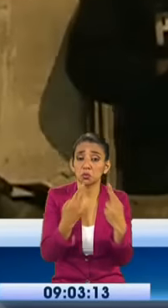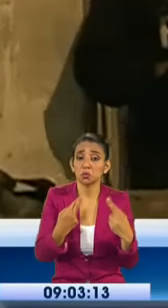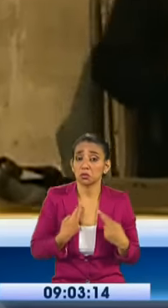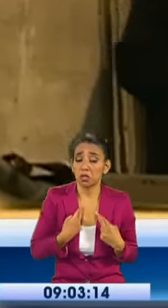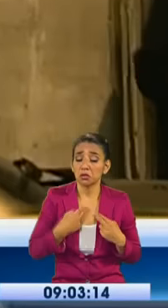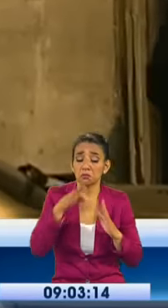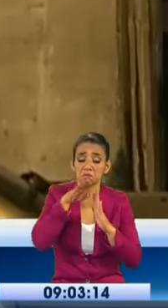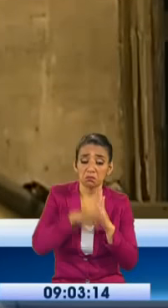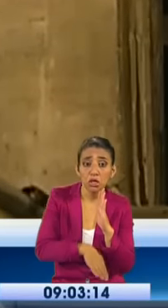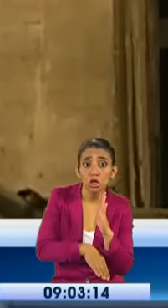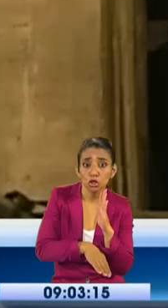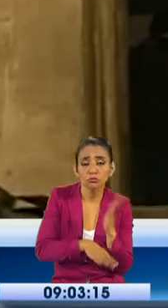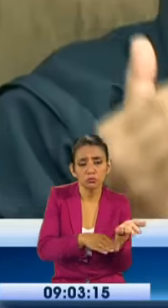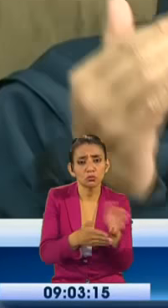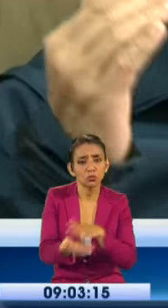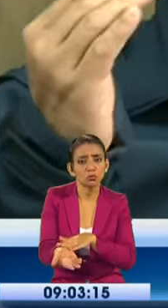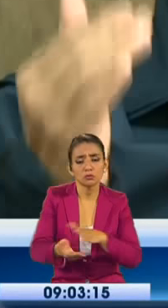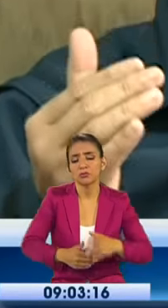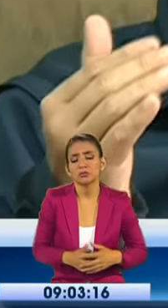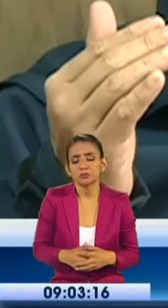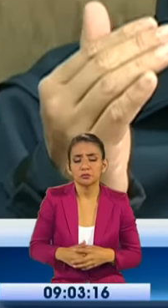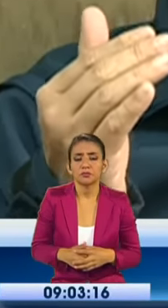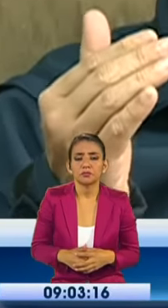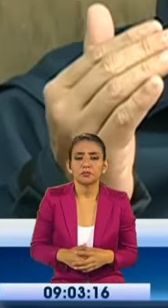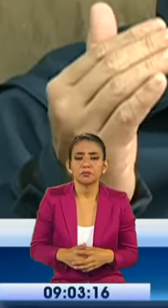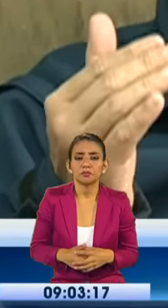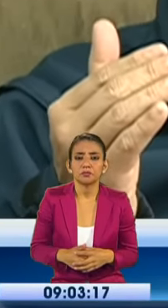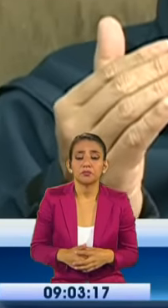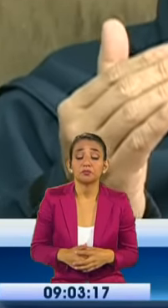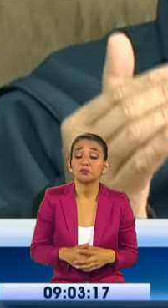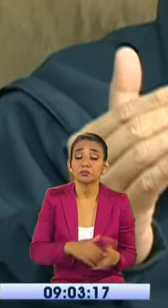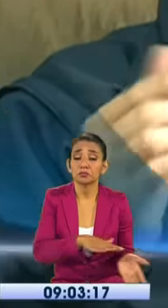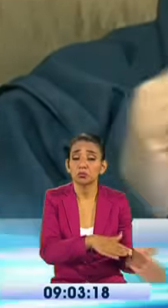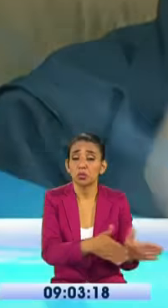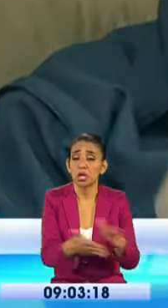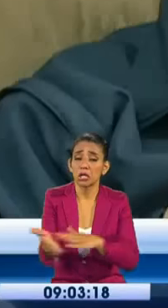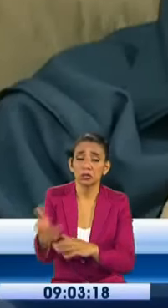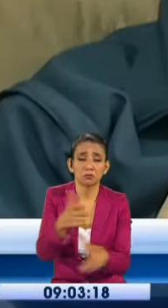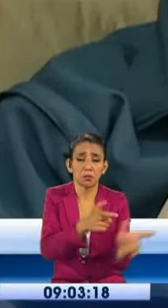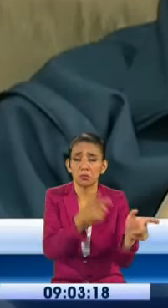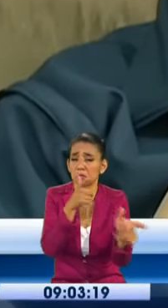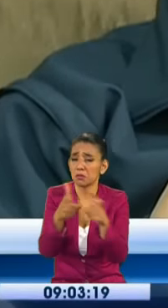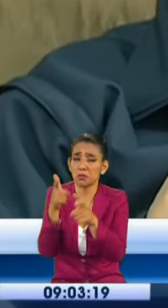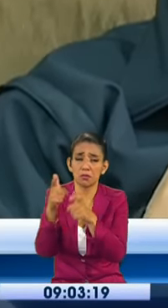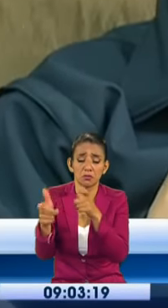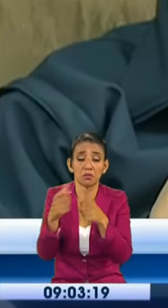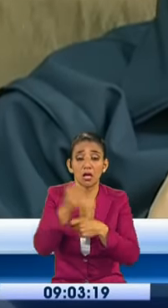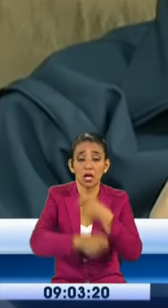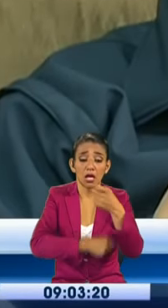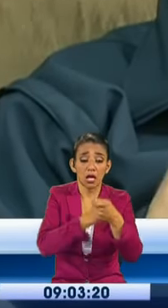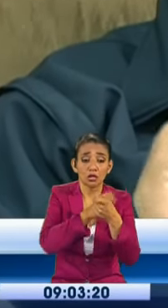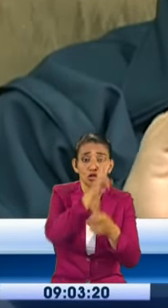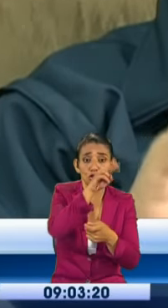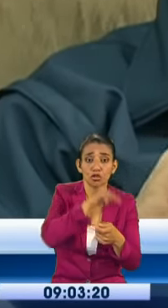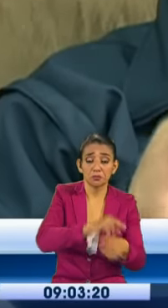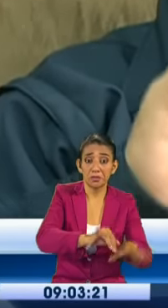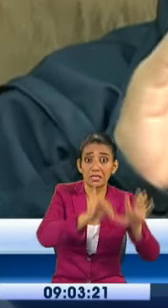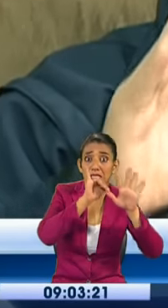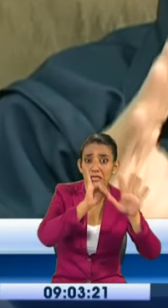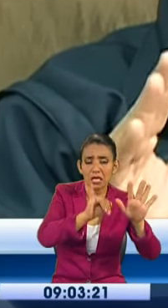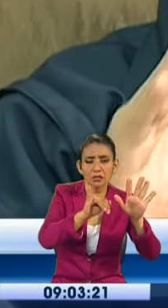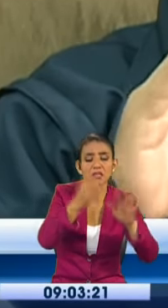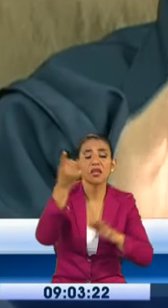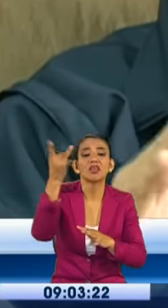disminuyó la tasa de homicidios. Tenía una tasa de homicidios y asesinatos en el 2006, aproximadamente